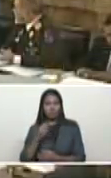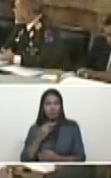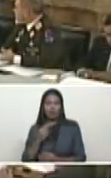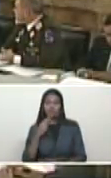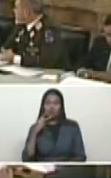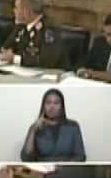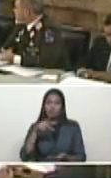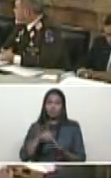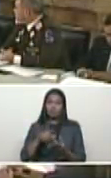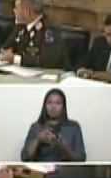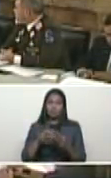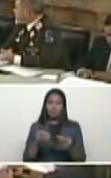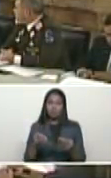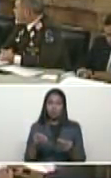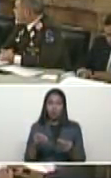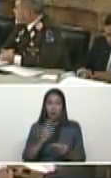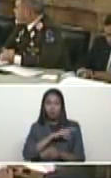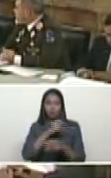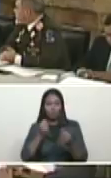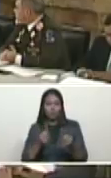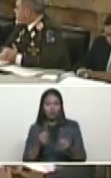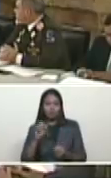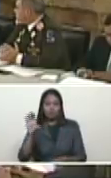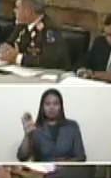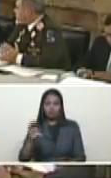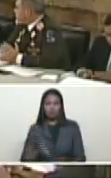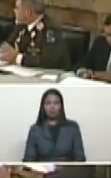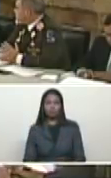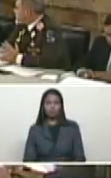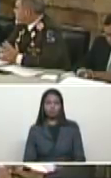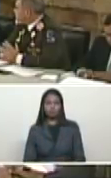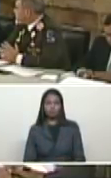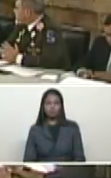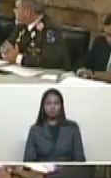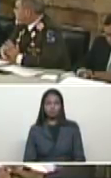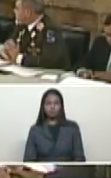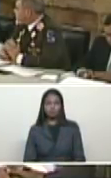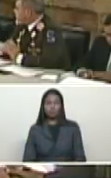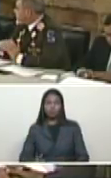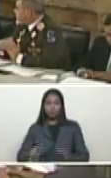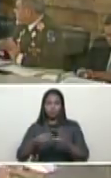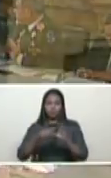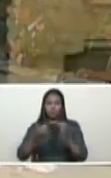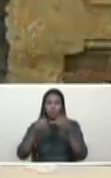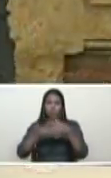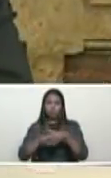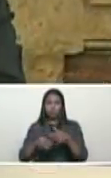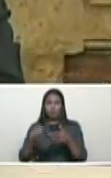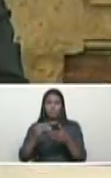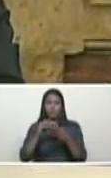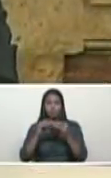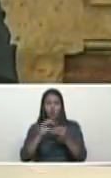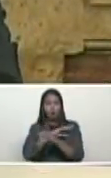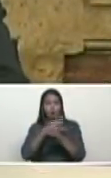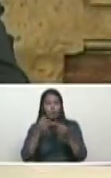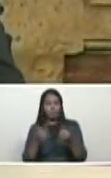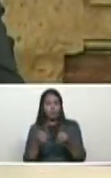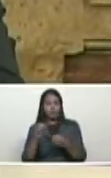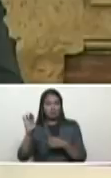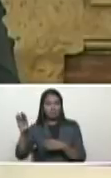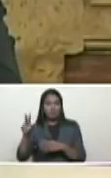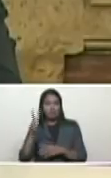participación de todos los poderes del estado que une en unión cívico-militar todo el poder del estado